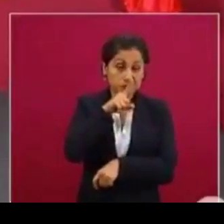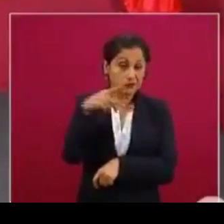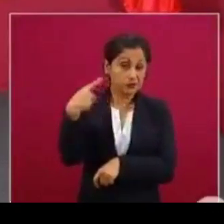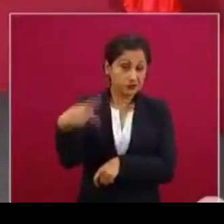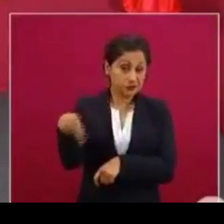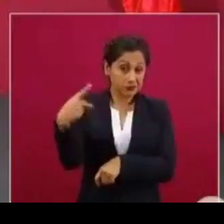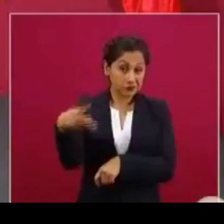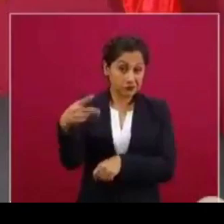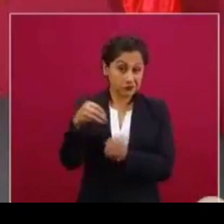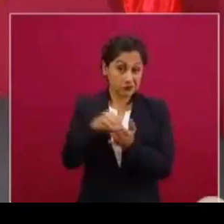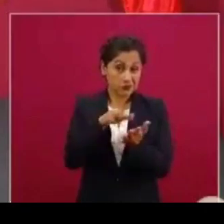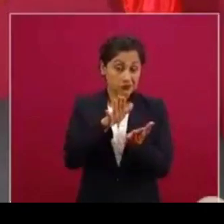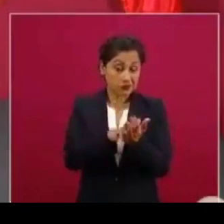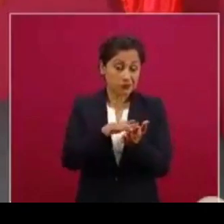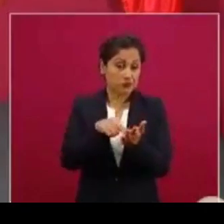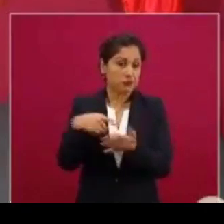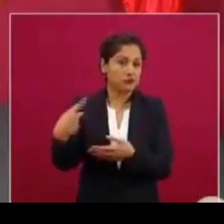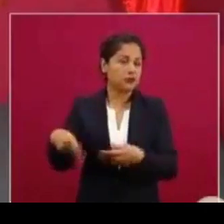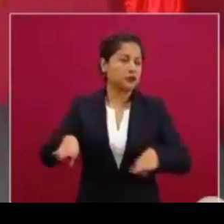puro conservador.